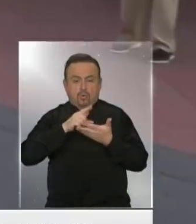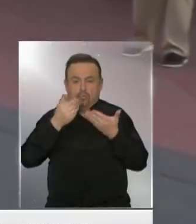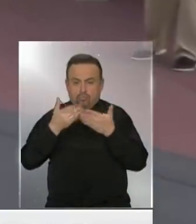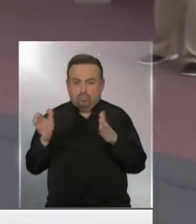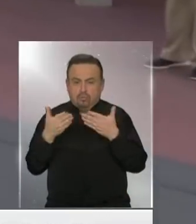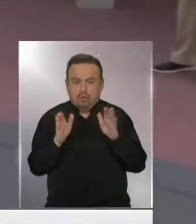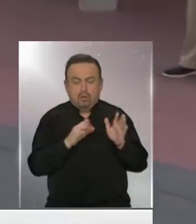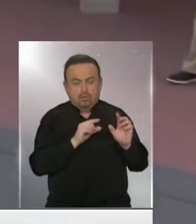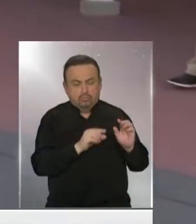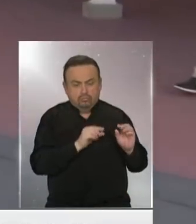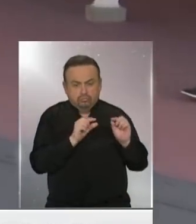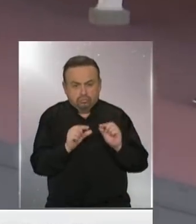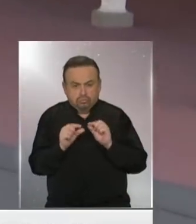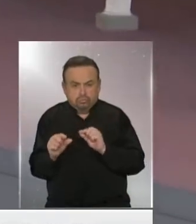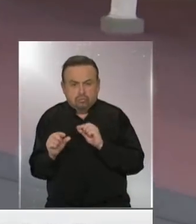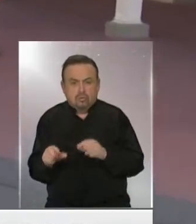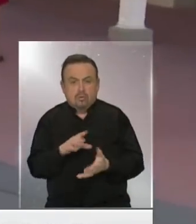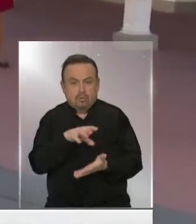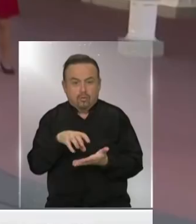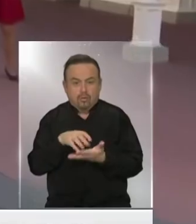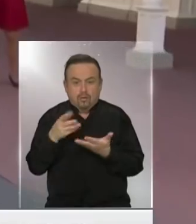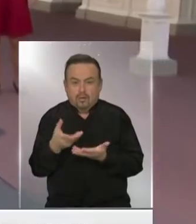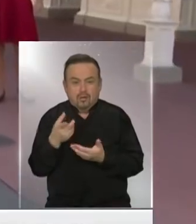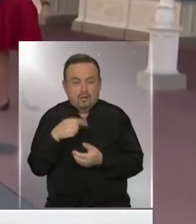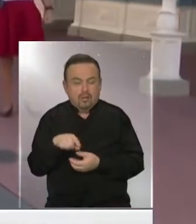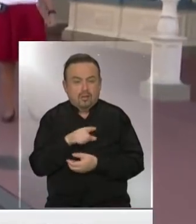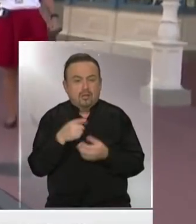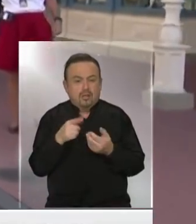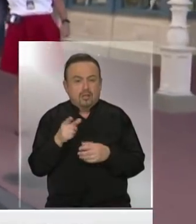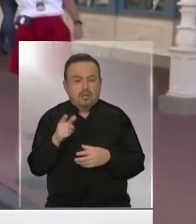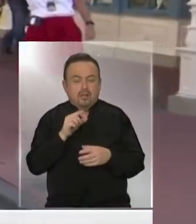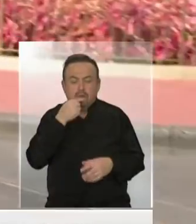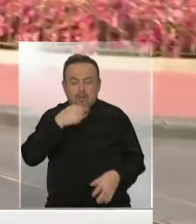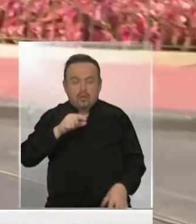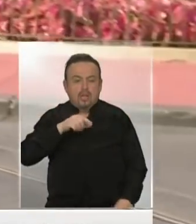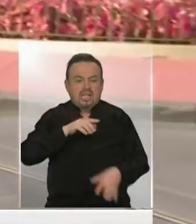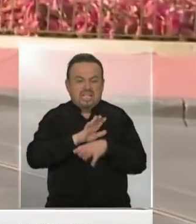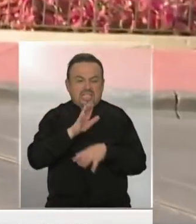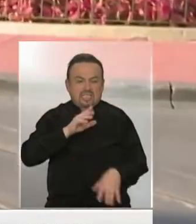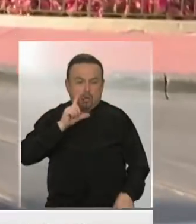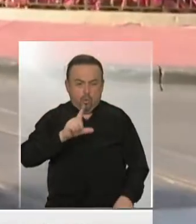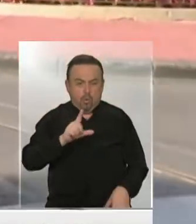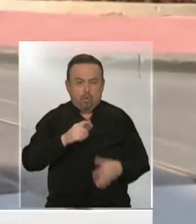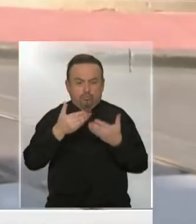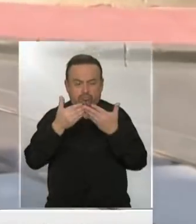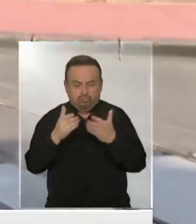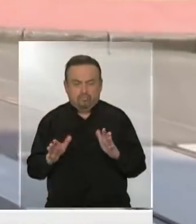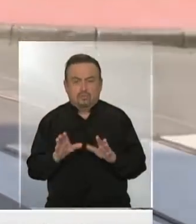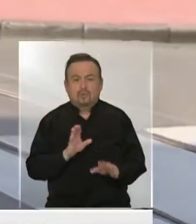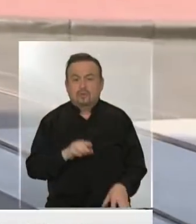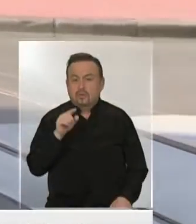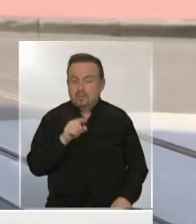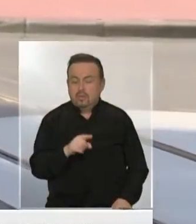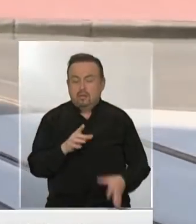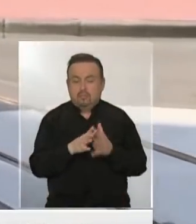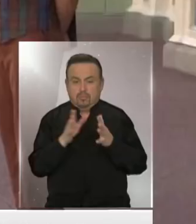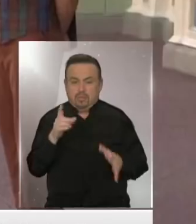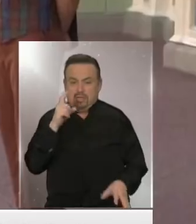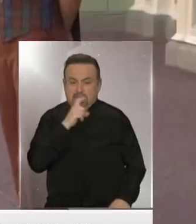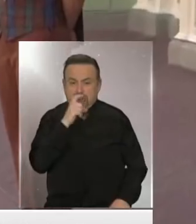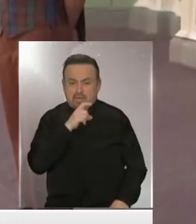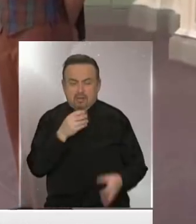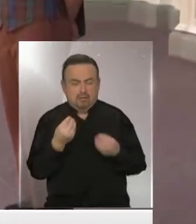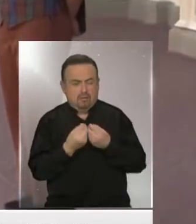fases, tal como si fuese una ciudad, porque además los otros van a abrir cerca del 15 de julio. Claro que esto es polémico y ha